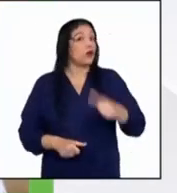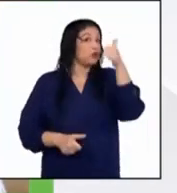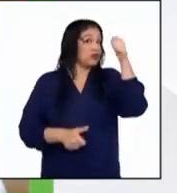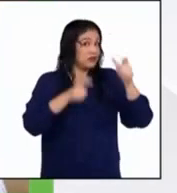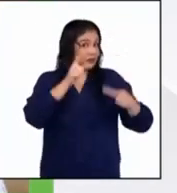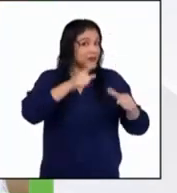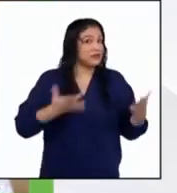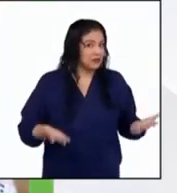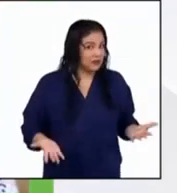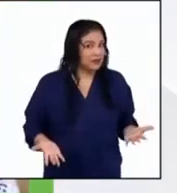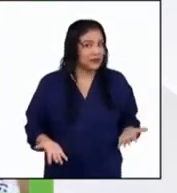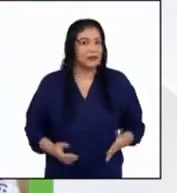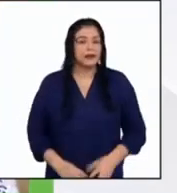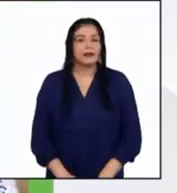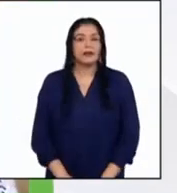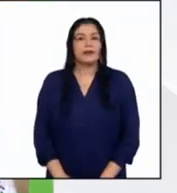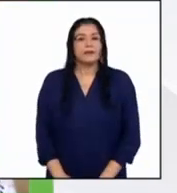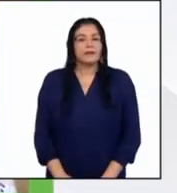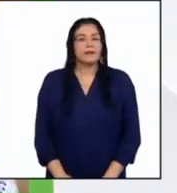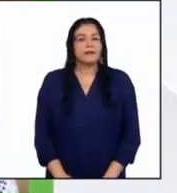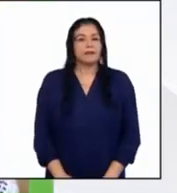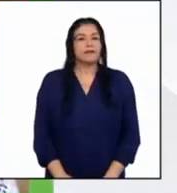demás.